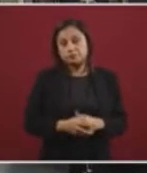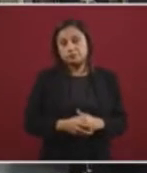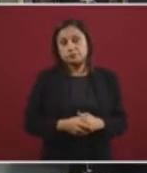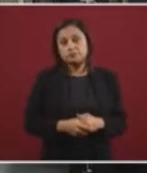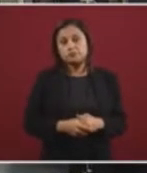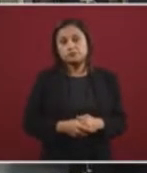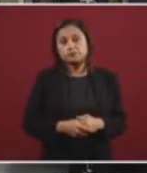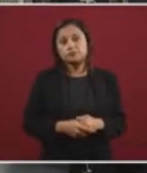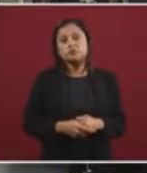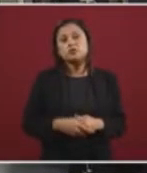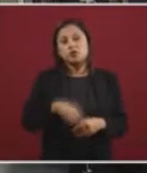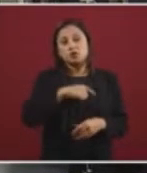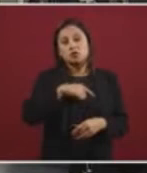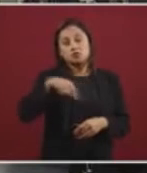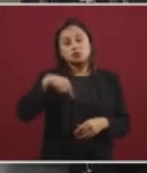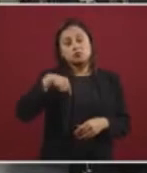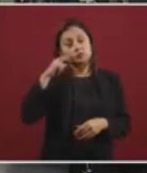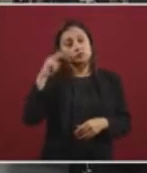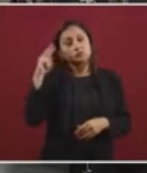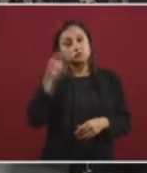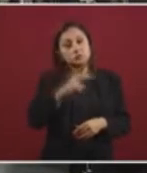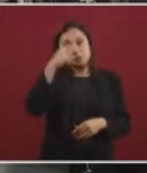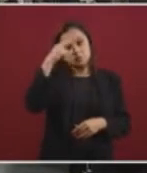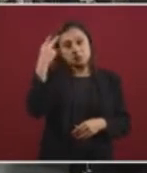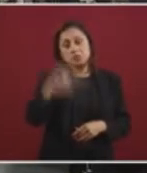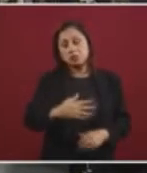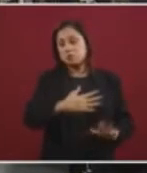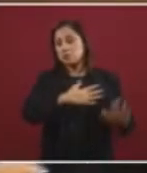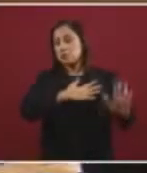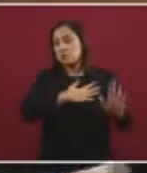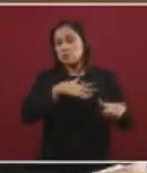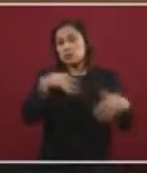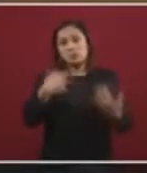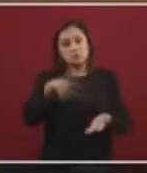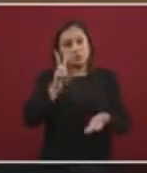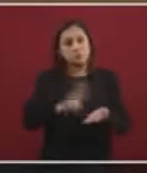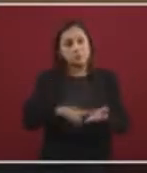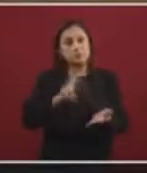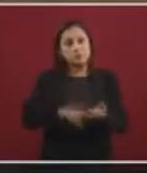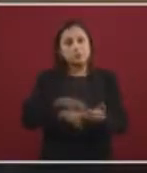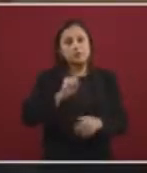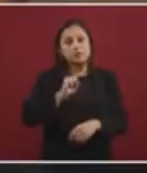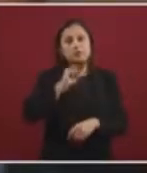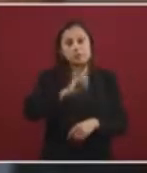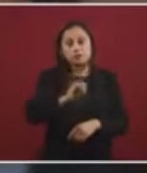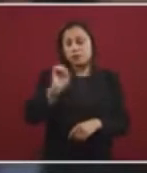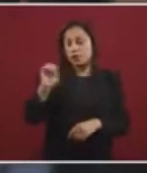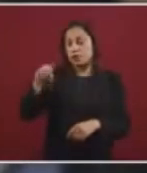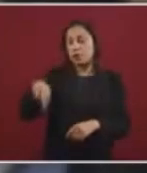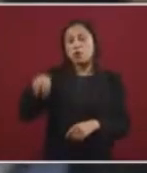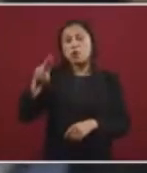Valoramos positivamente el compromiso de México en todo lo que son el apoyo de México a las resoluciones de Naciones